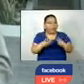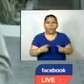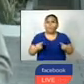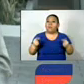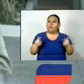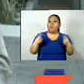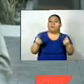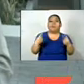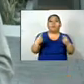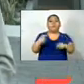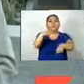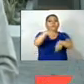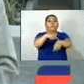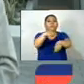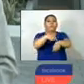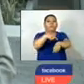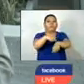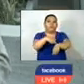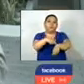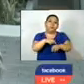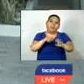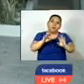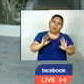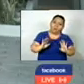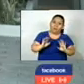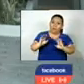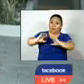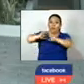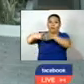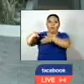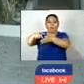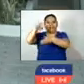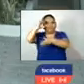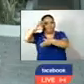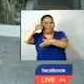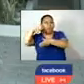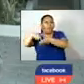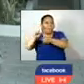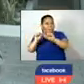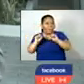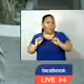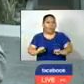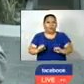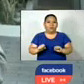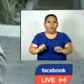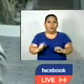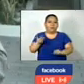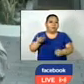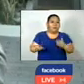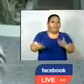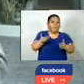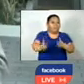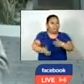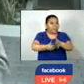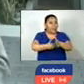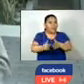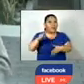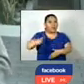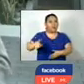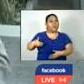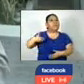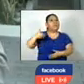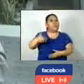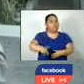más pronto posible. Y si es posible, dice la Comisión de Ética y Probidad, si es posible vamos a comenzar este año a